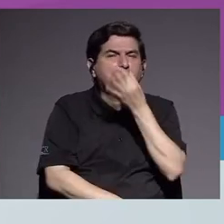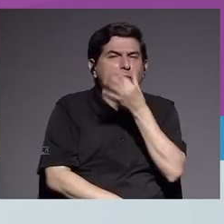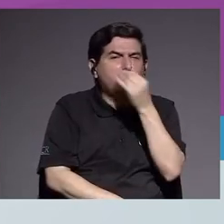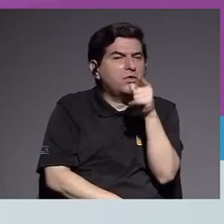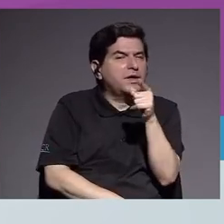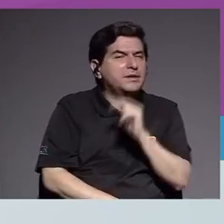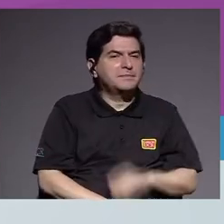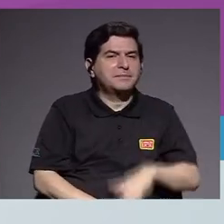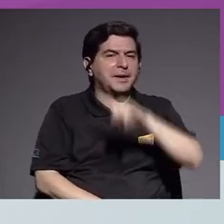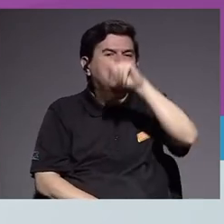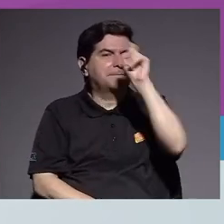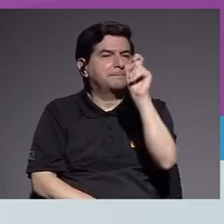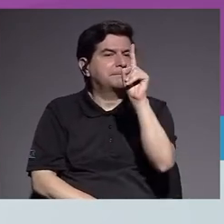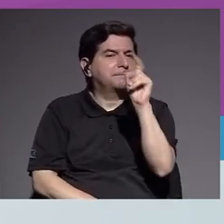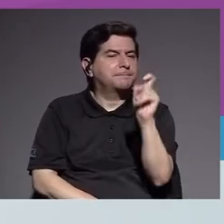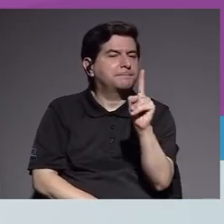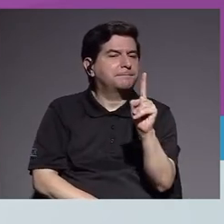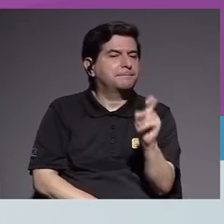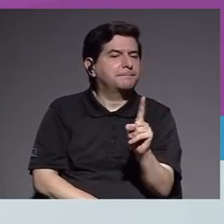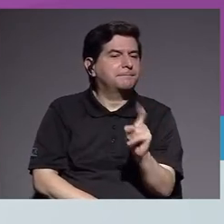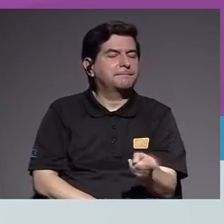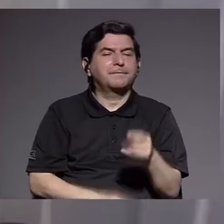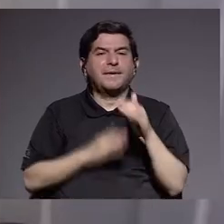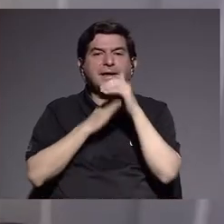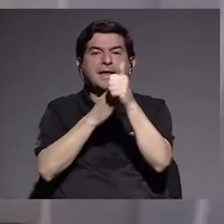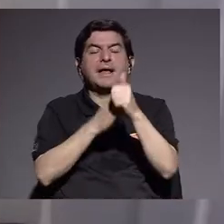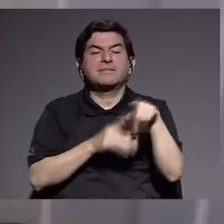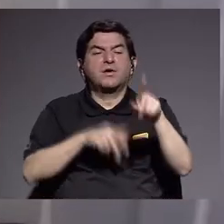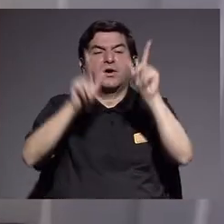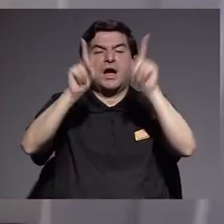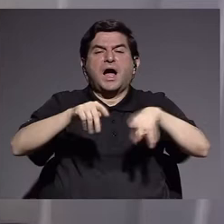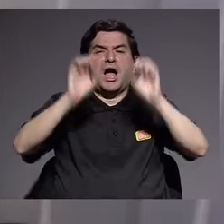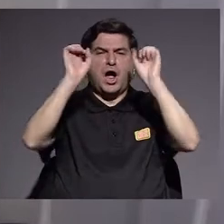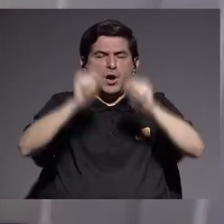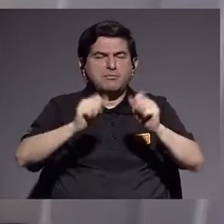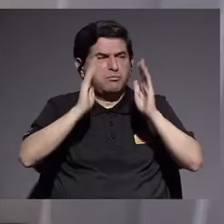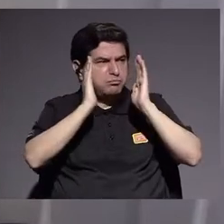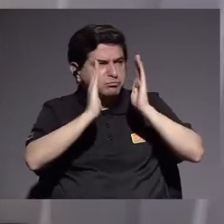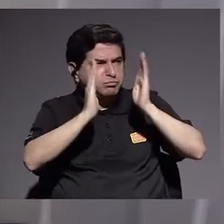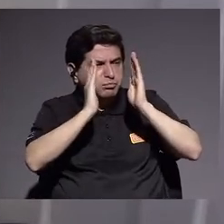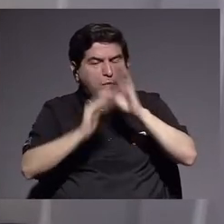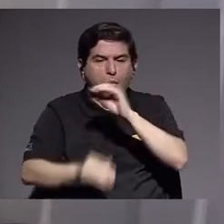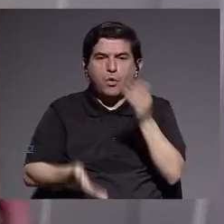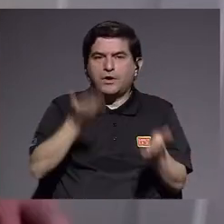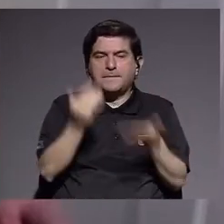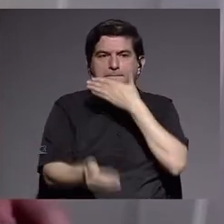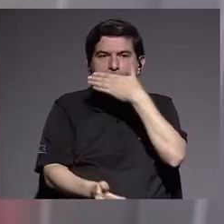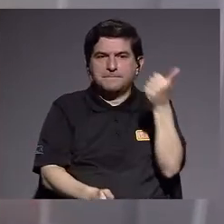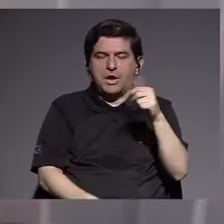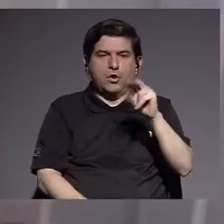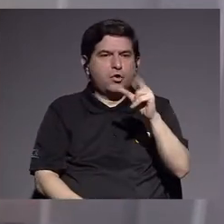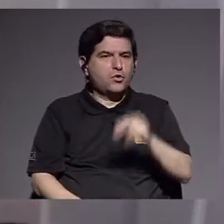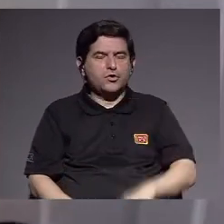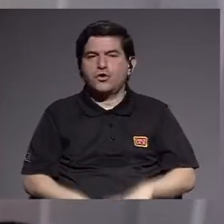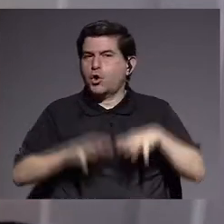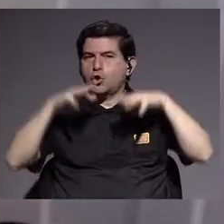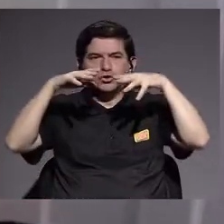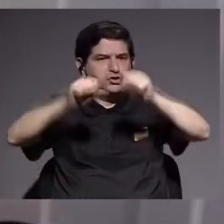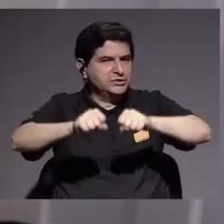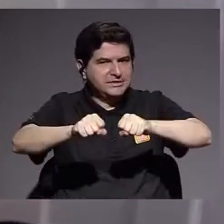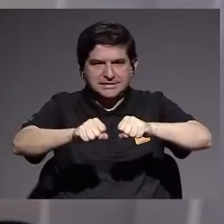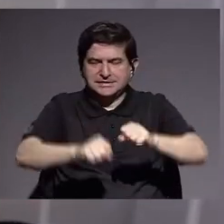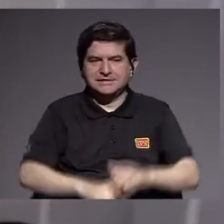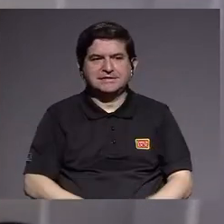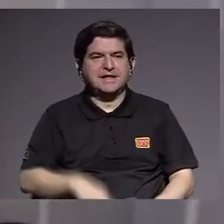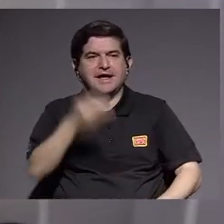tipo de gripe distinto son una serie de preguntas que nos van guiando que este paciente lo podríamos aprender o mejor no